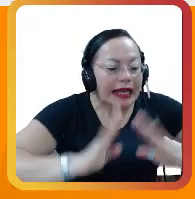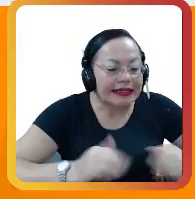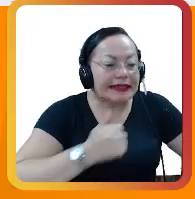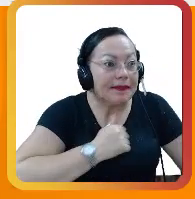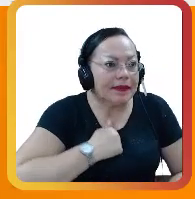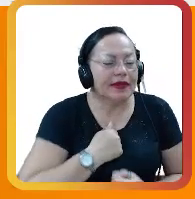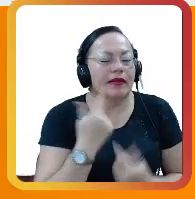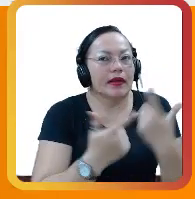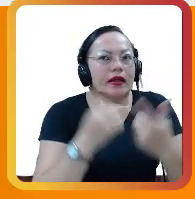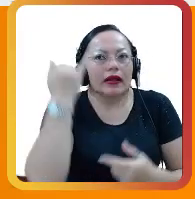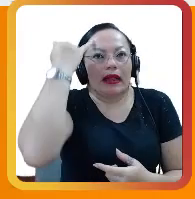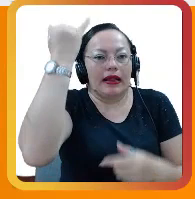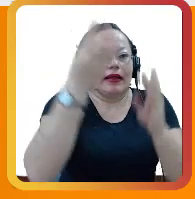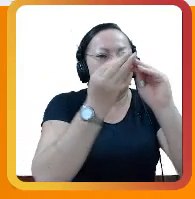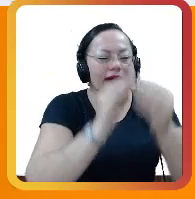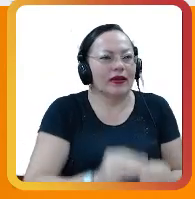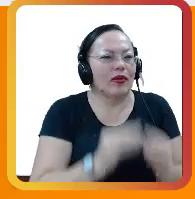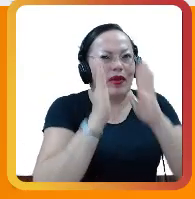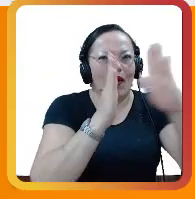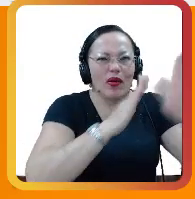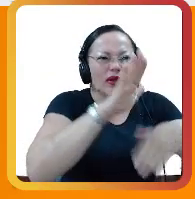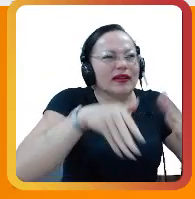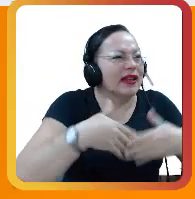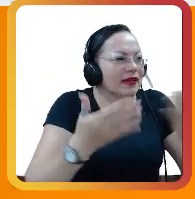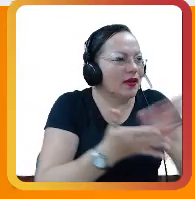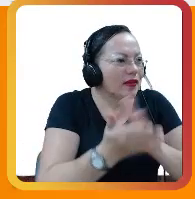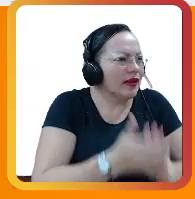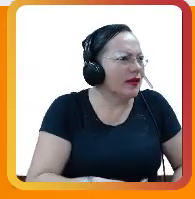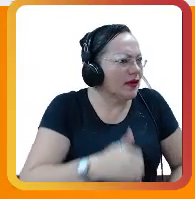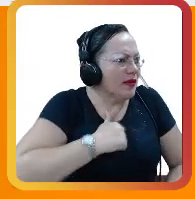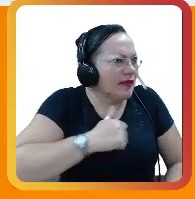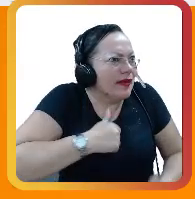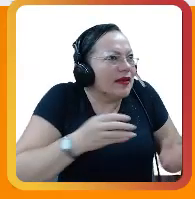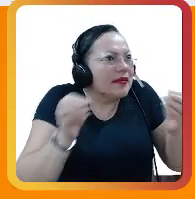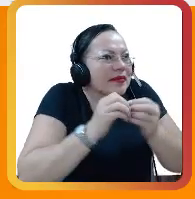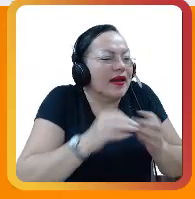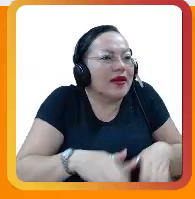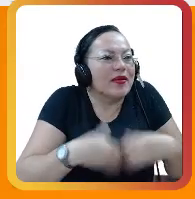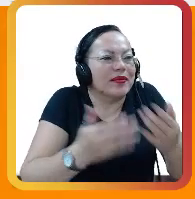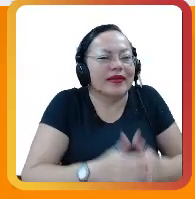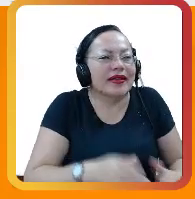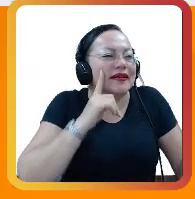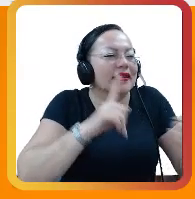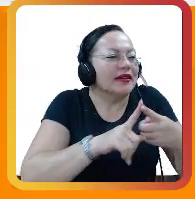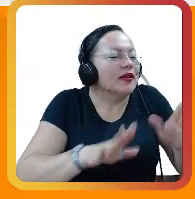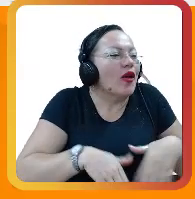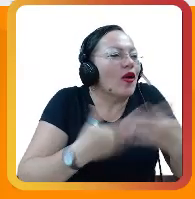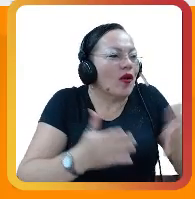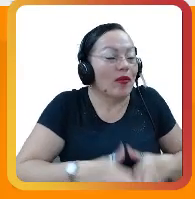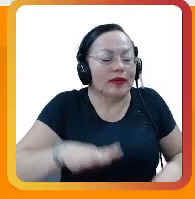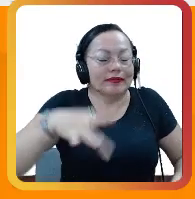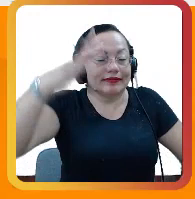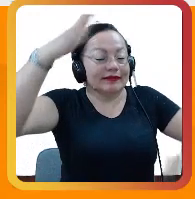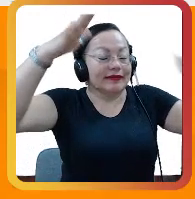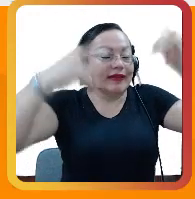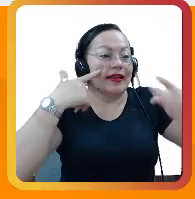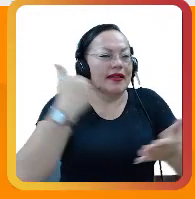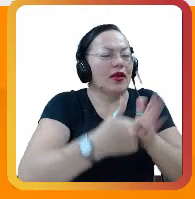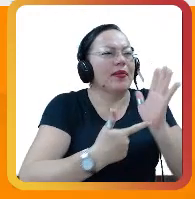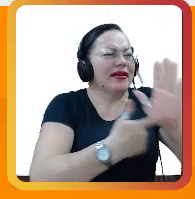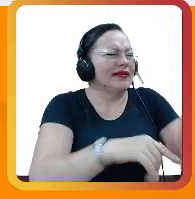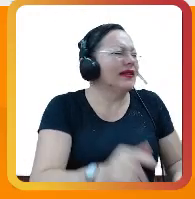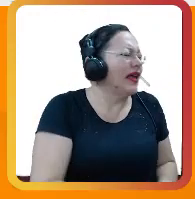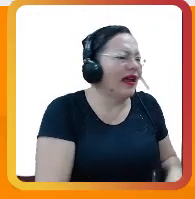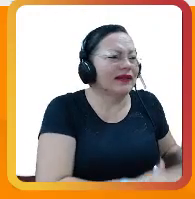qué creas, qué organizas, y pues hacer lo propio. Cuando te des cuenta, tú brillas con tu luz propia, lejos de los